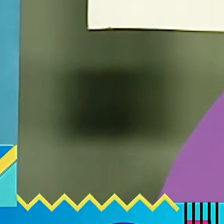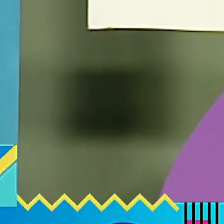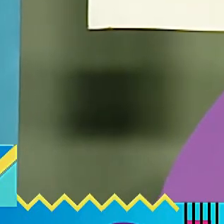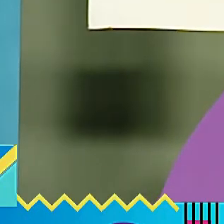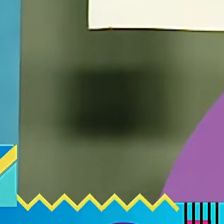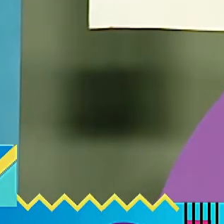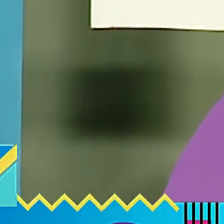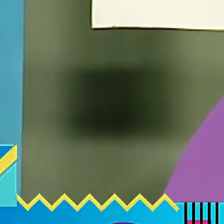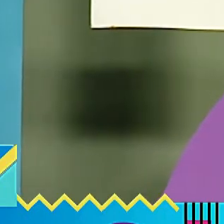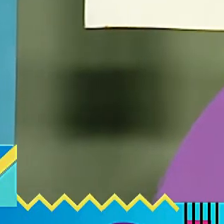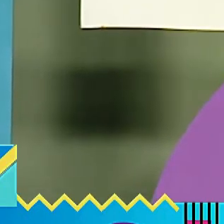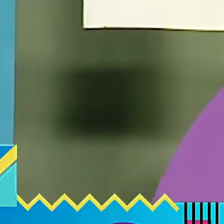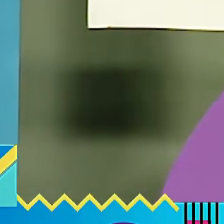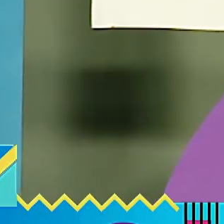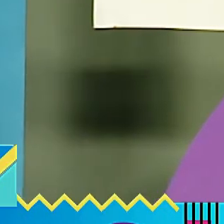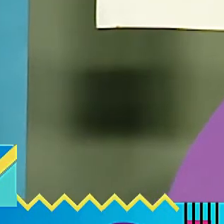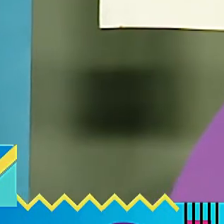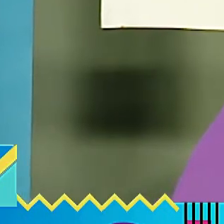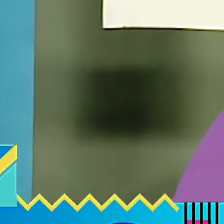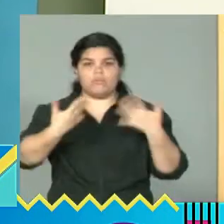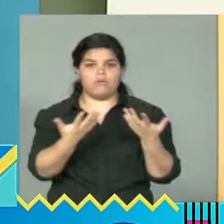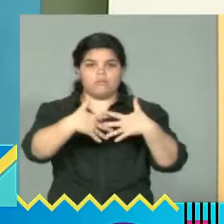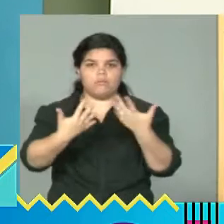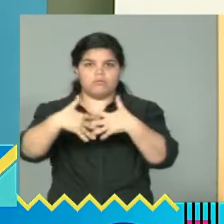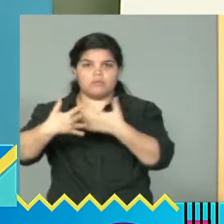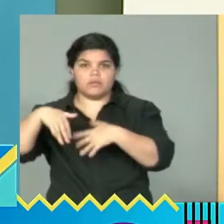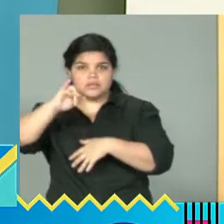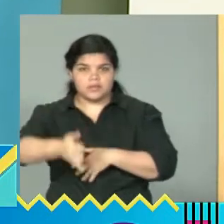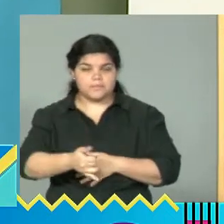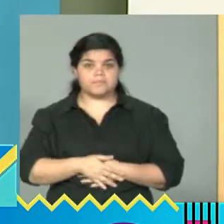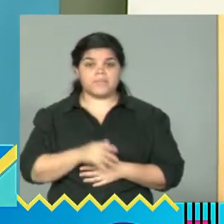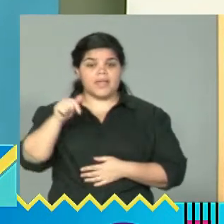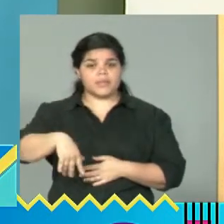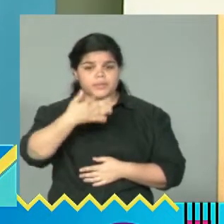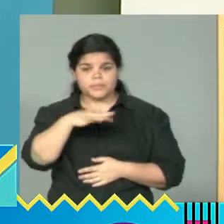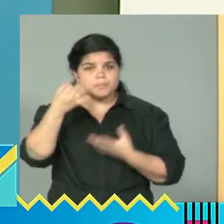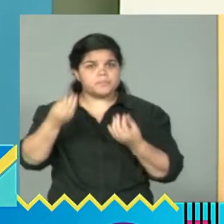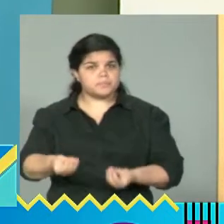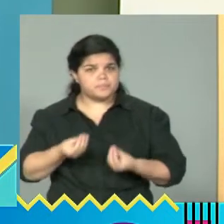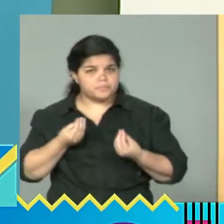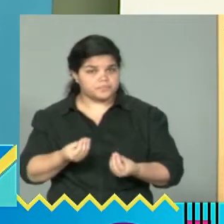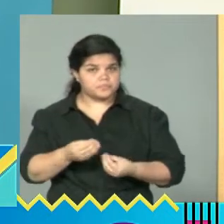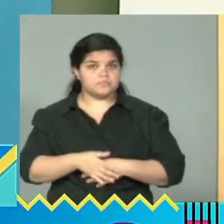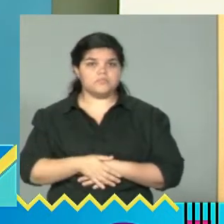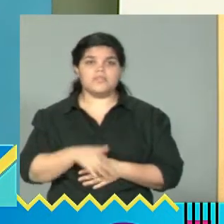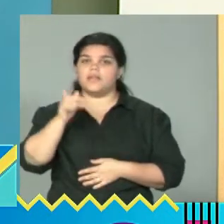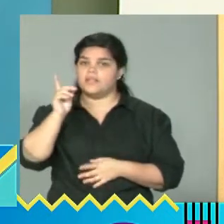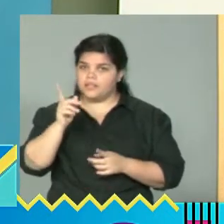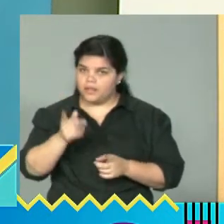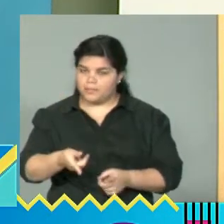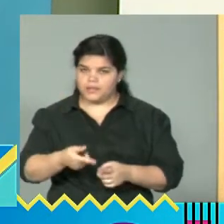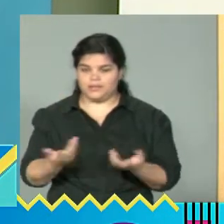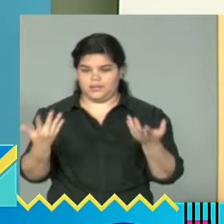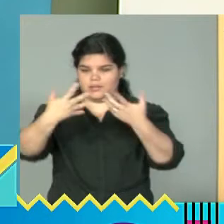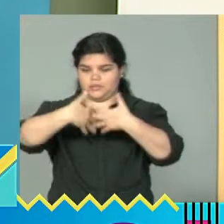que van por distintos lugares y terminan al final relacionadas. Bueno, vamos a ir tratando de entender esto. Y un poco en relación a lo que